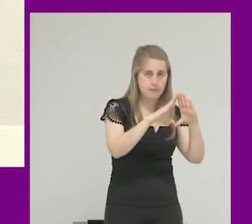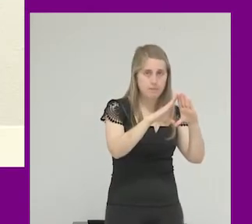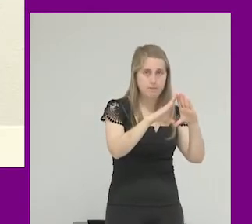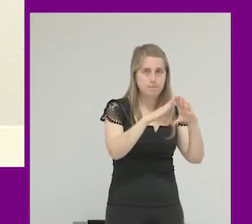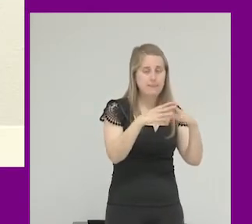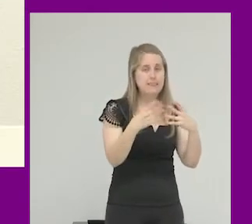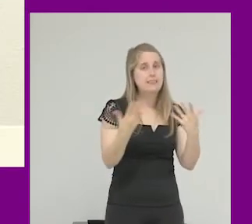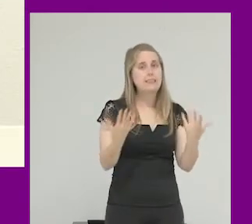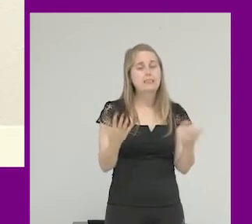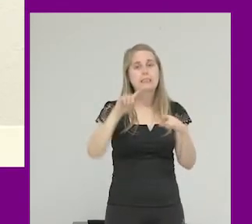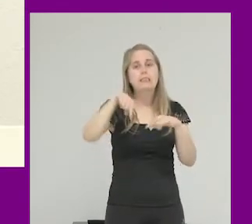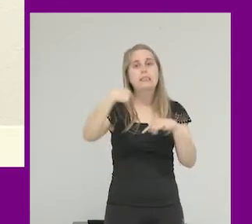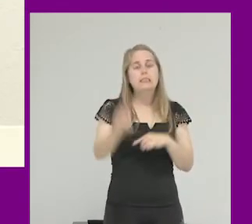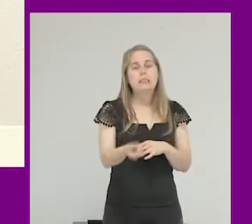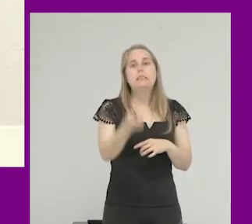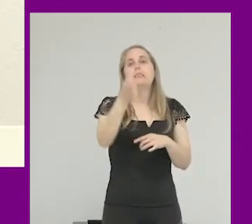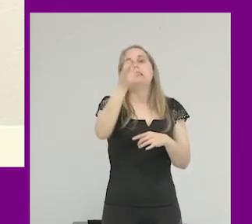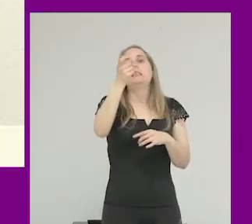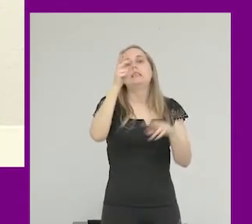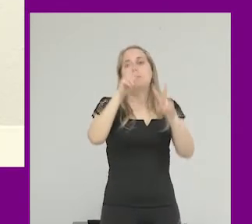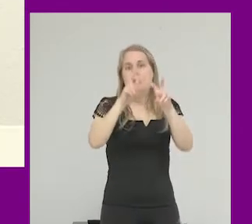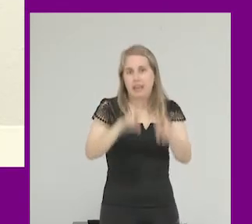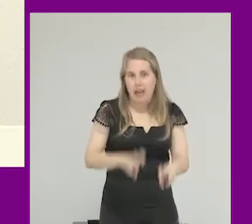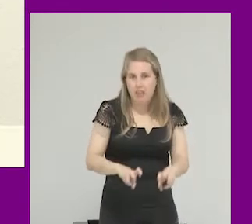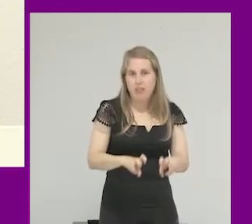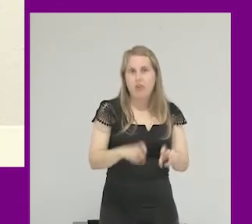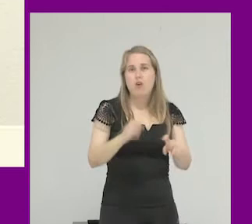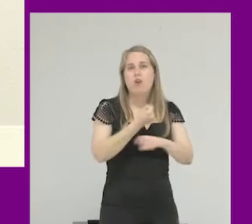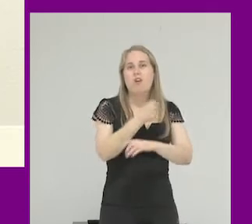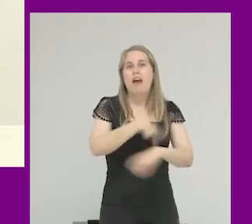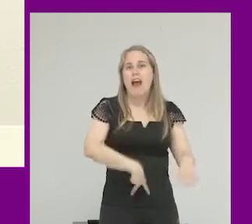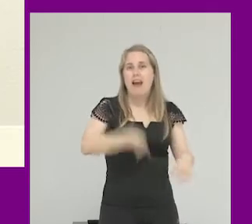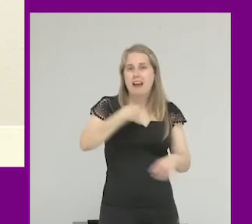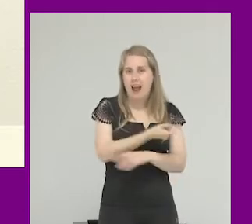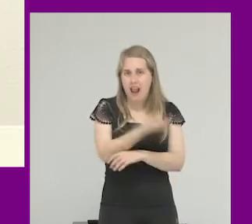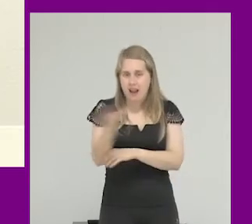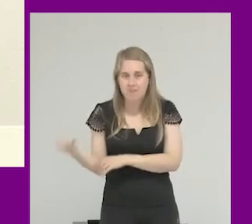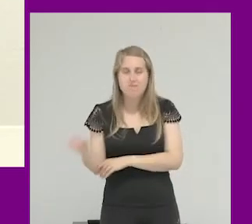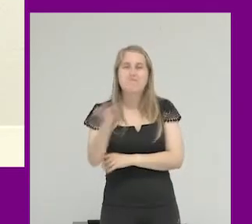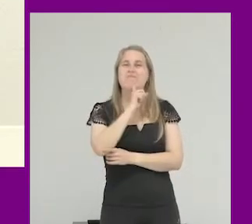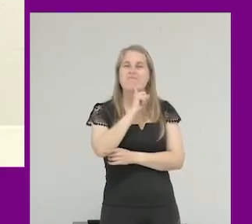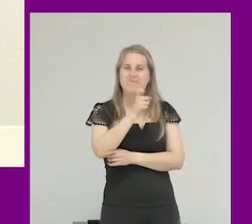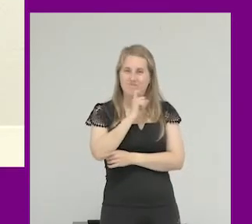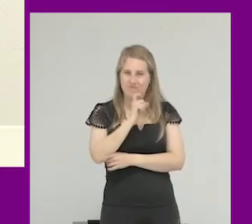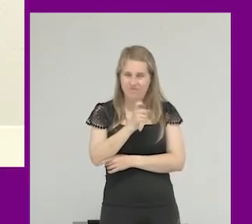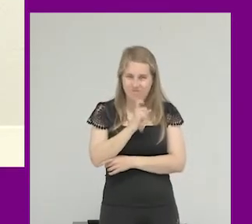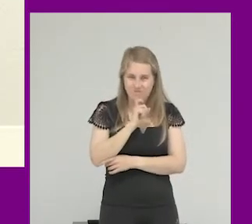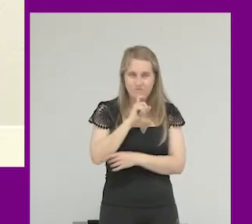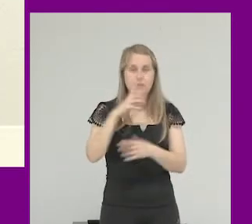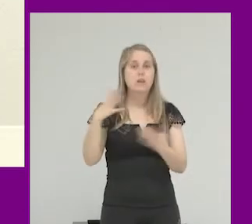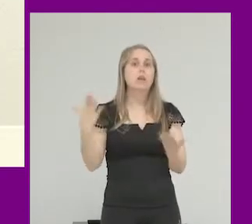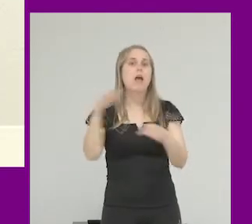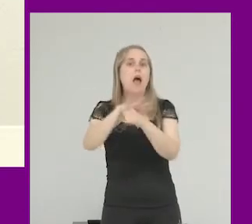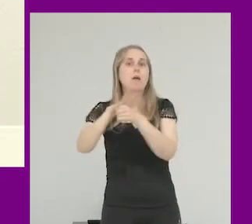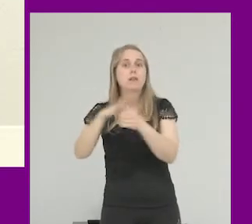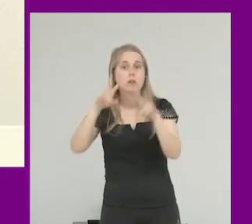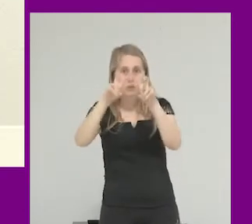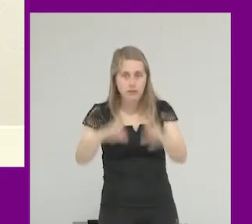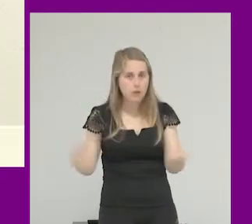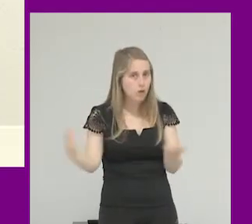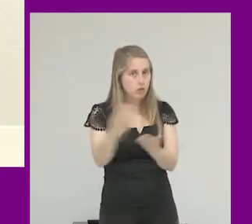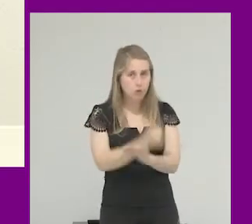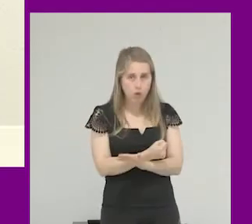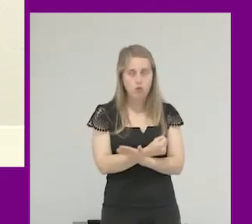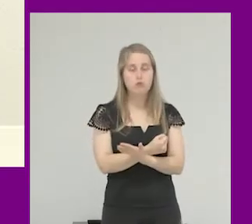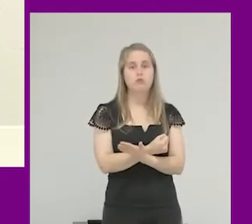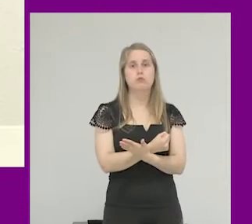muy difícil que esa investigación se generalice y que todos los ámbitos de la investigación tienen que estar